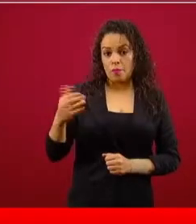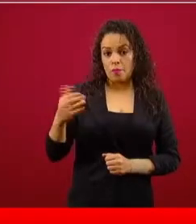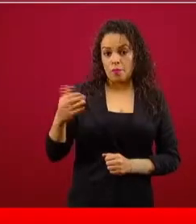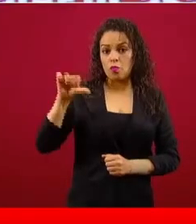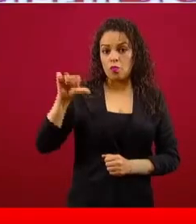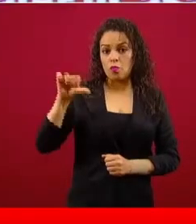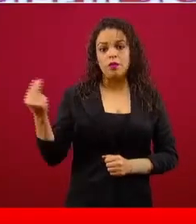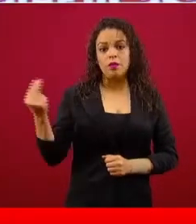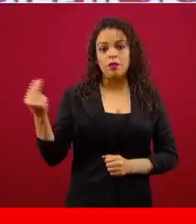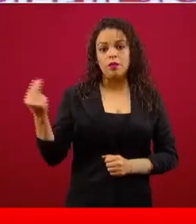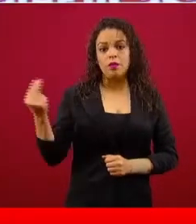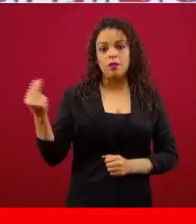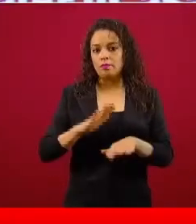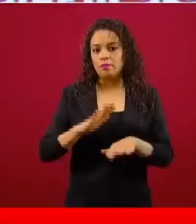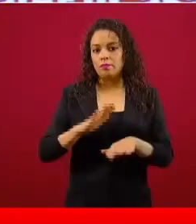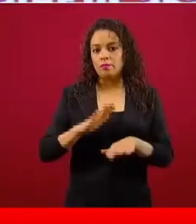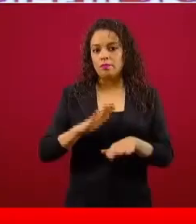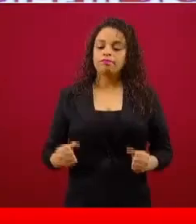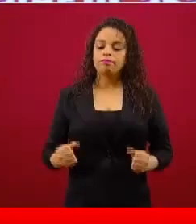reforzar